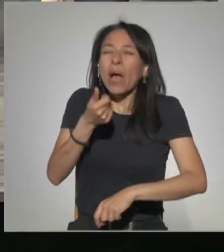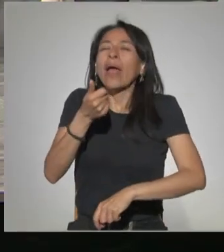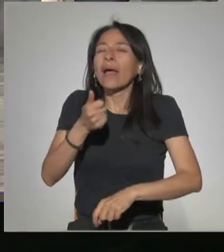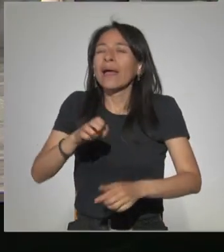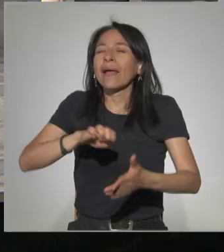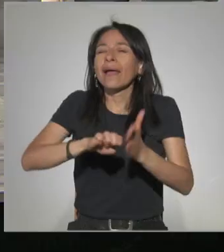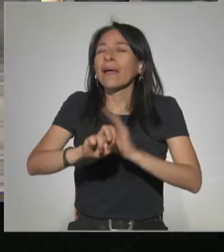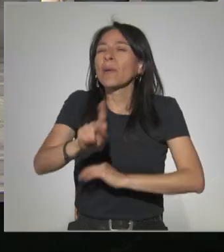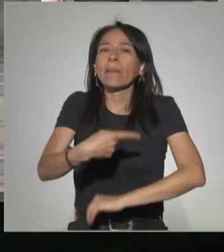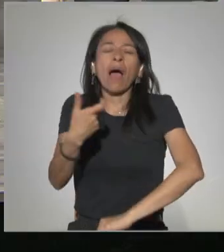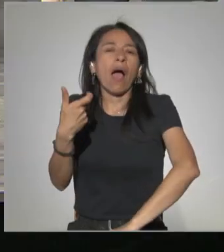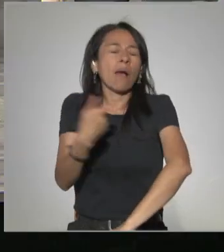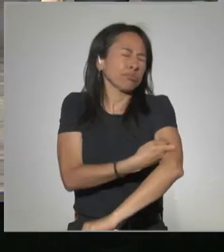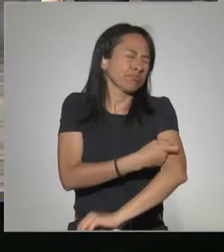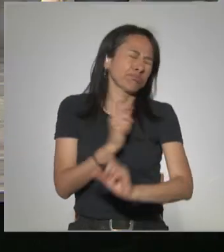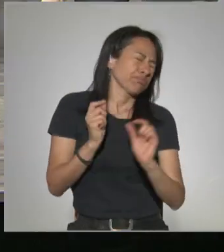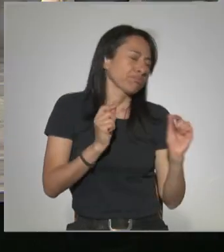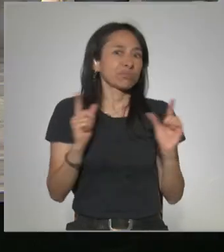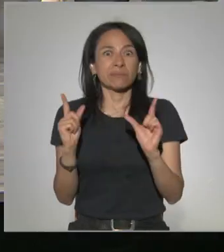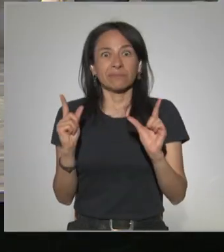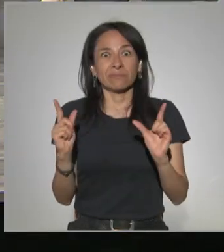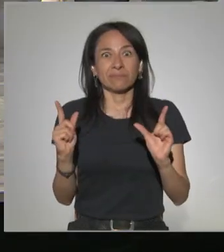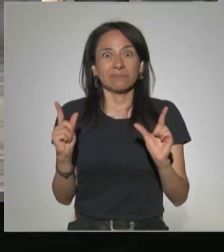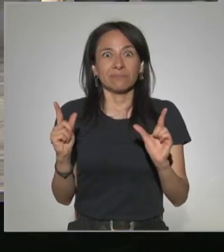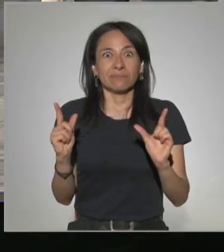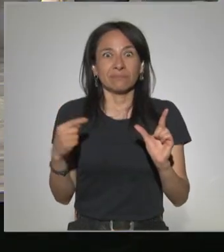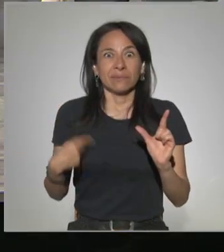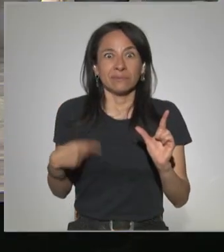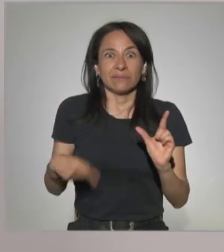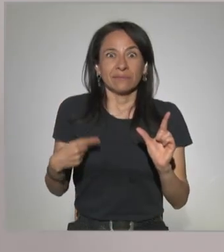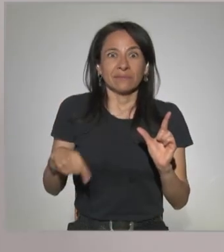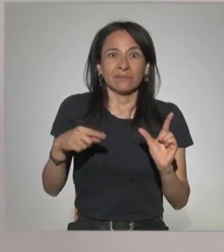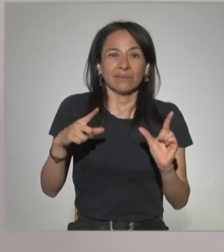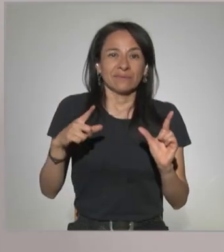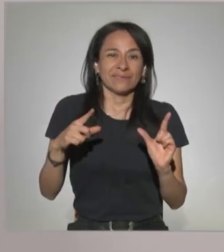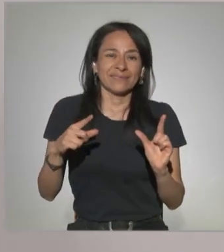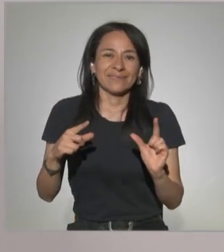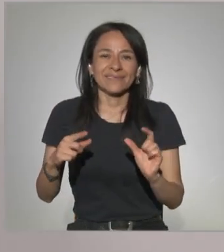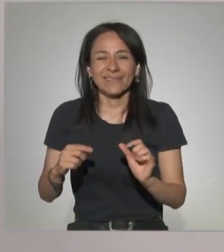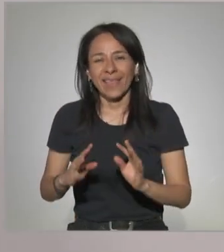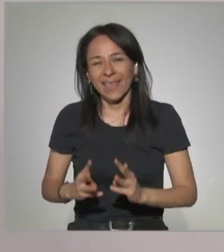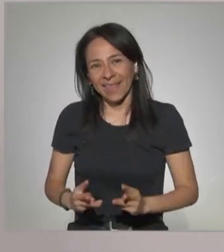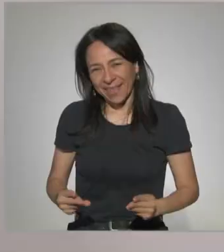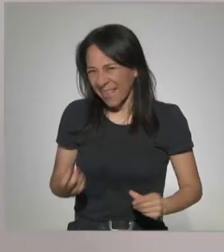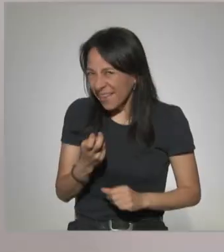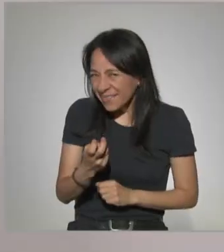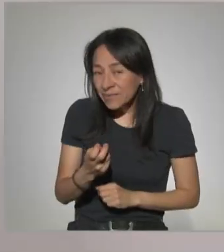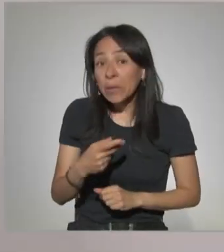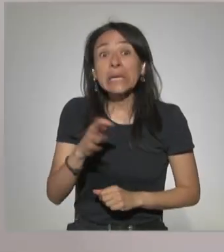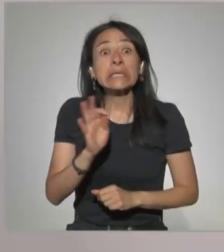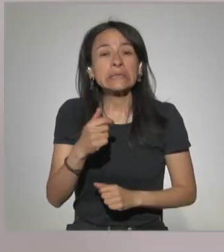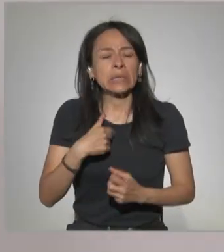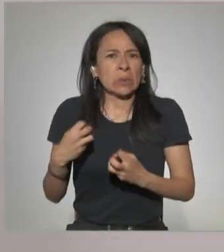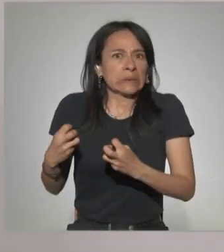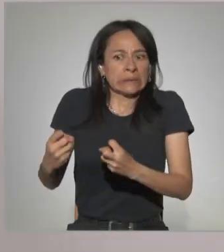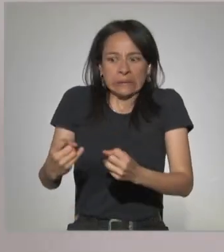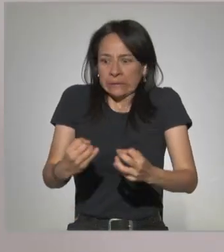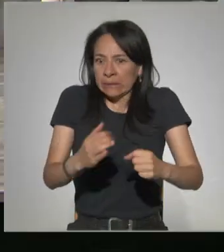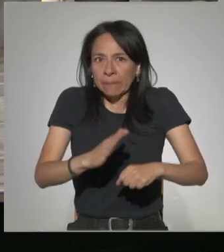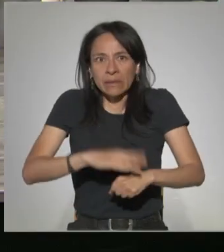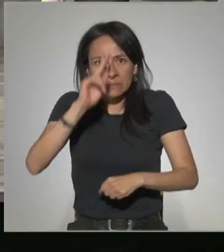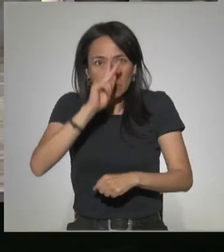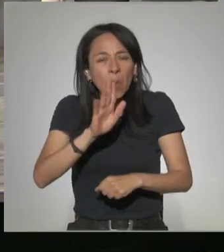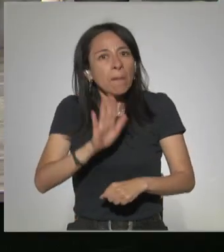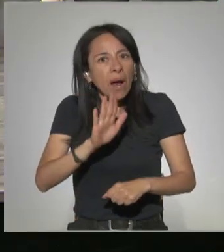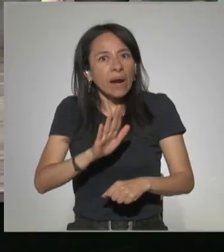día. Alcanza para todo el día. Y cuando, o sea, digamos, cuando yo me siento muy estresado es como si me inyectaran otra vez. O sea, como